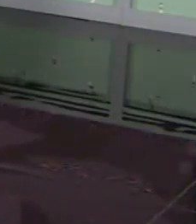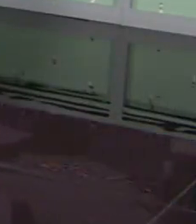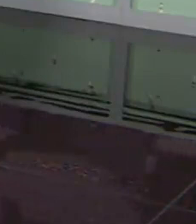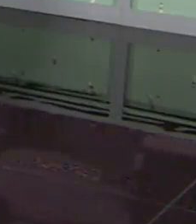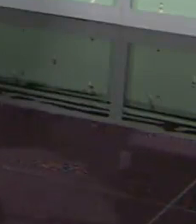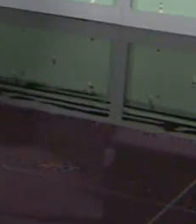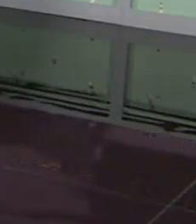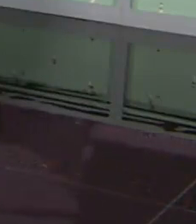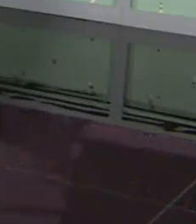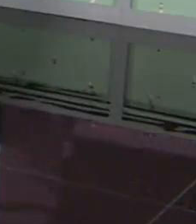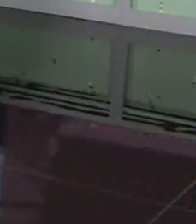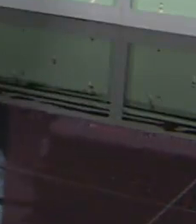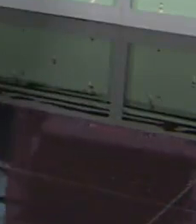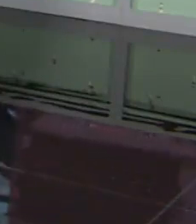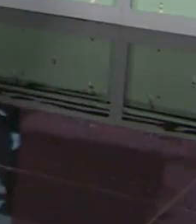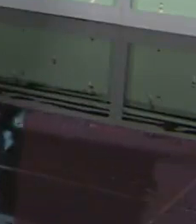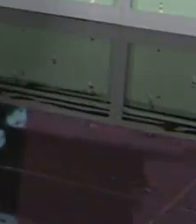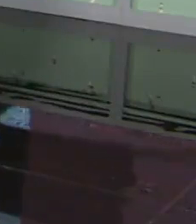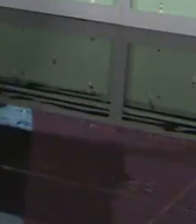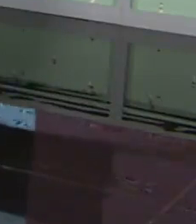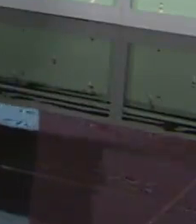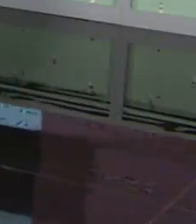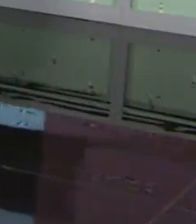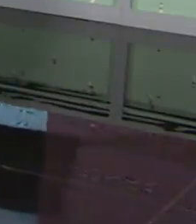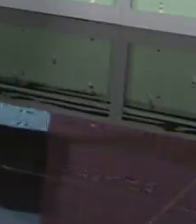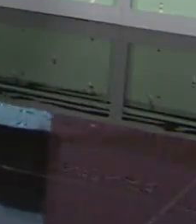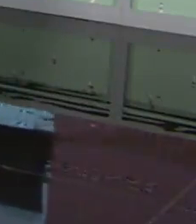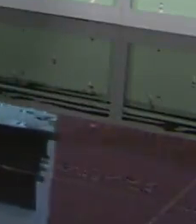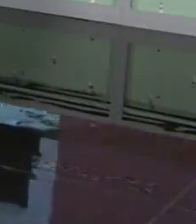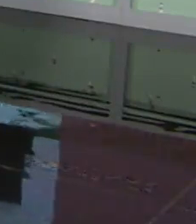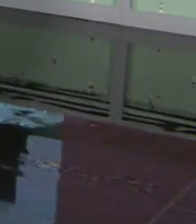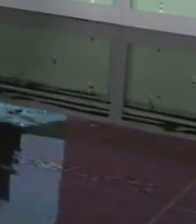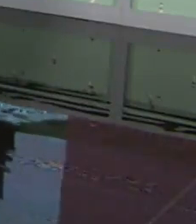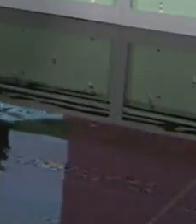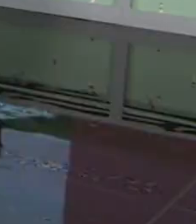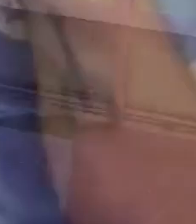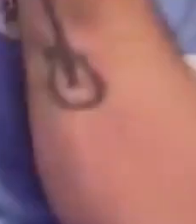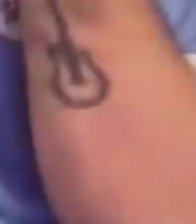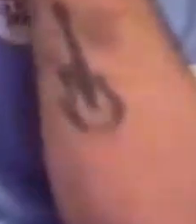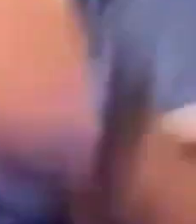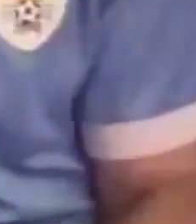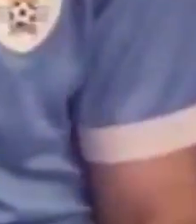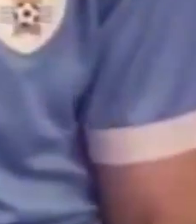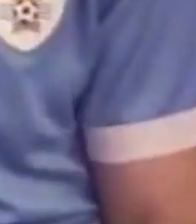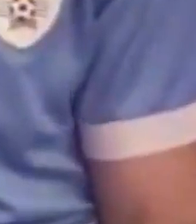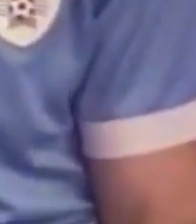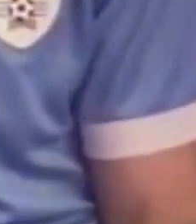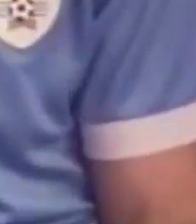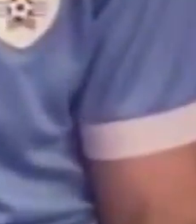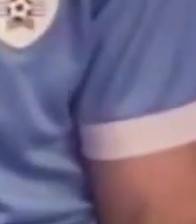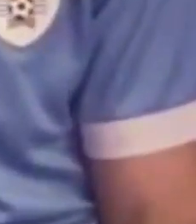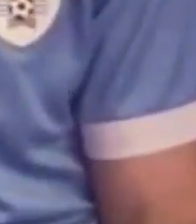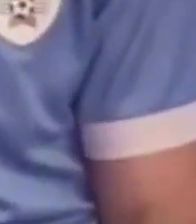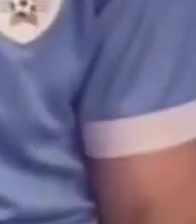tremenda. Gracias. Producción, felicitaciones a todos. Gracias, gracias, muchísimas gracias. ¿Y qué sienten